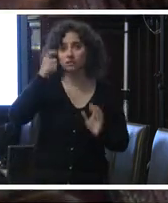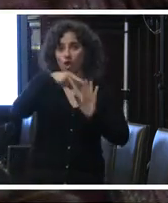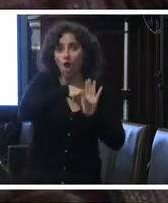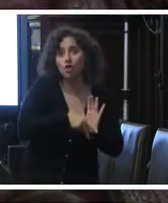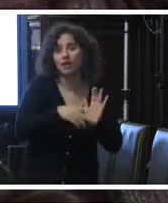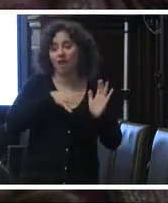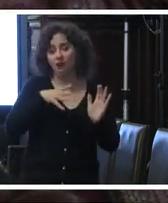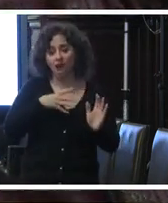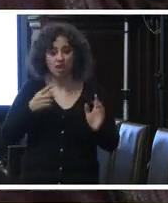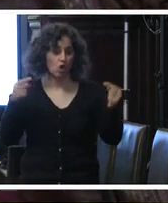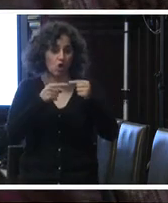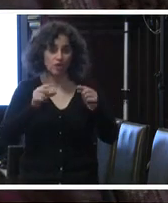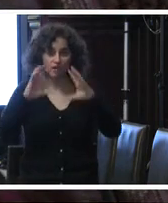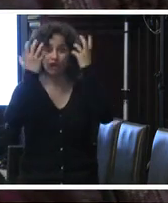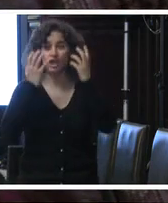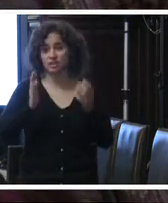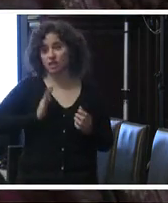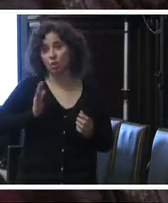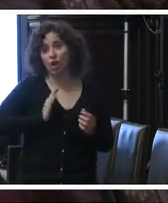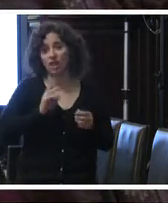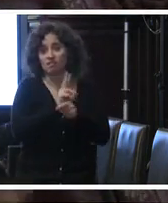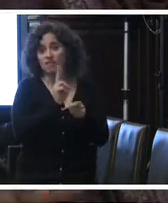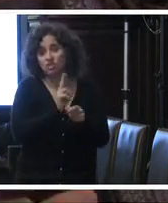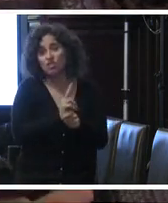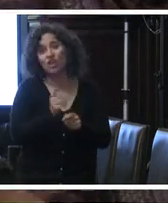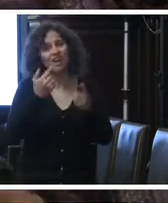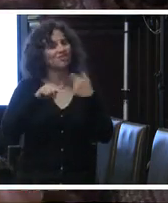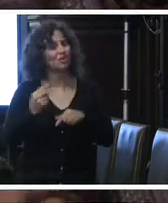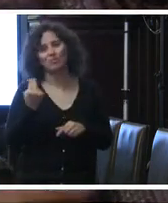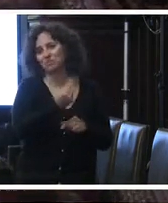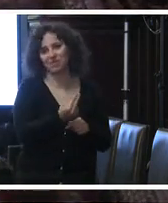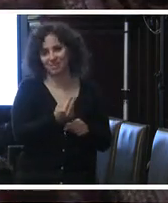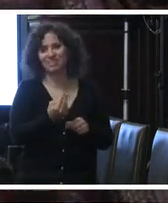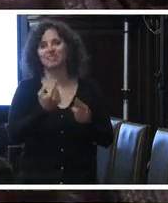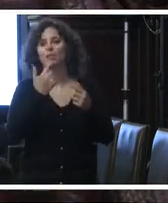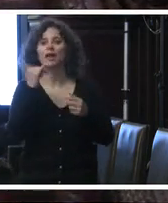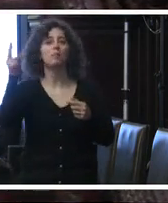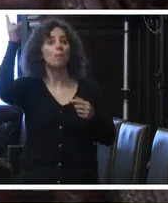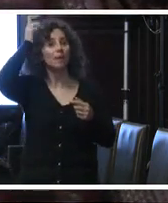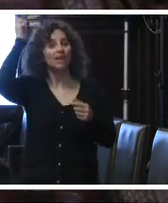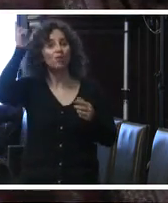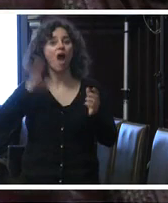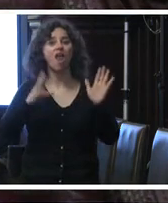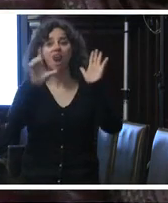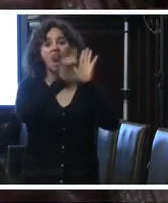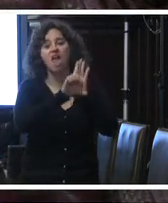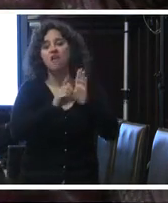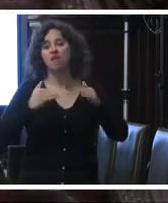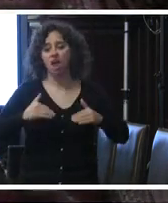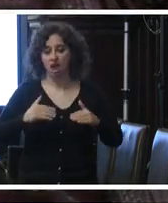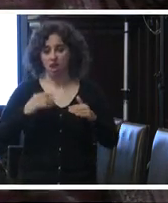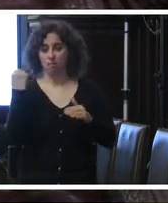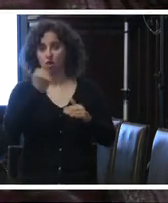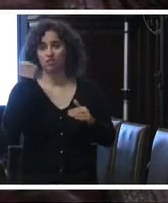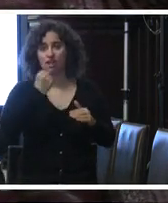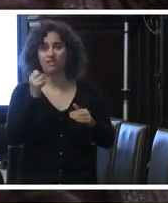para contrarrestar esta violencia contra mujeres defensoras, ¿no? Corremos el riesgo, por ejemplo, en Perú, que tenemos una ley de